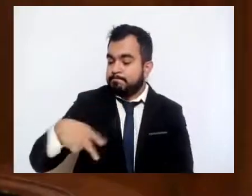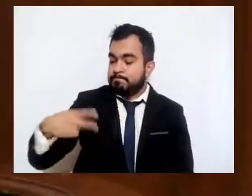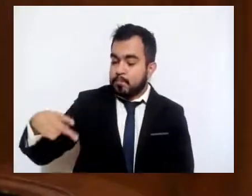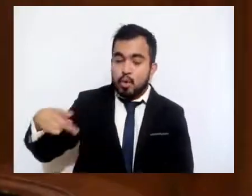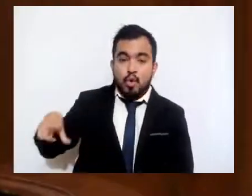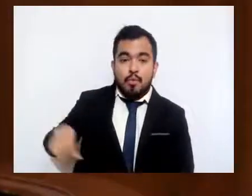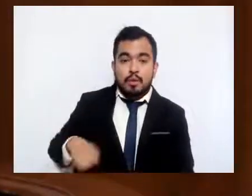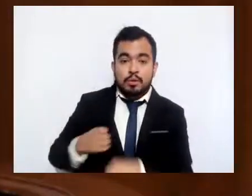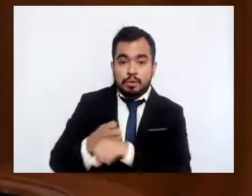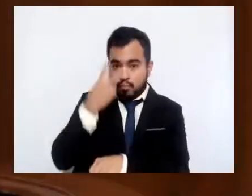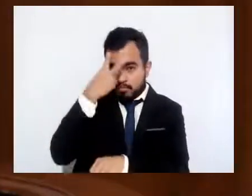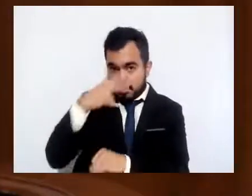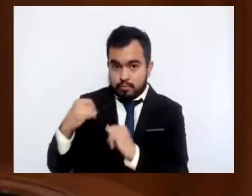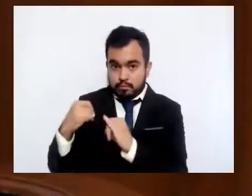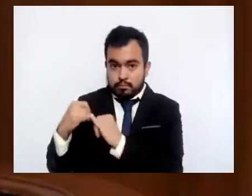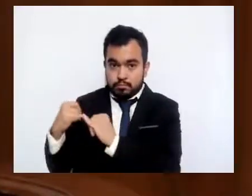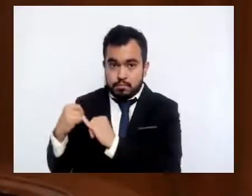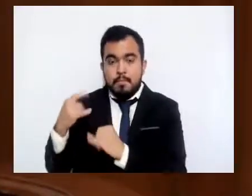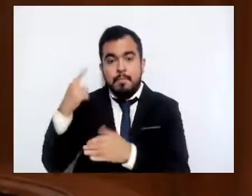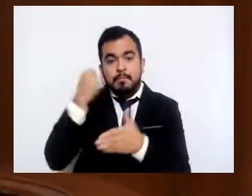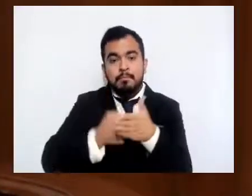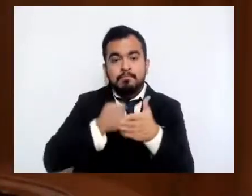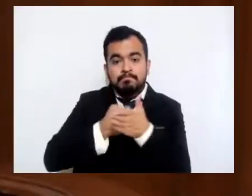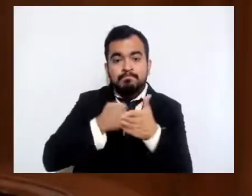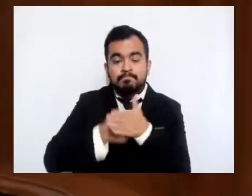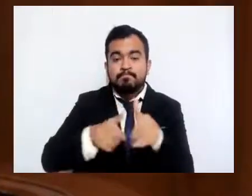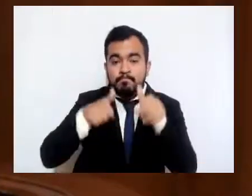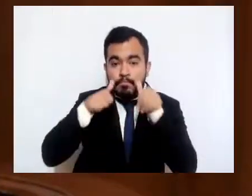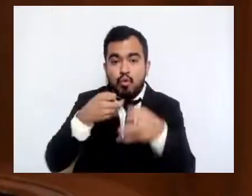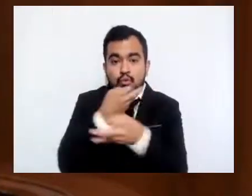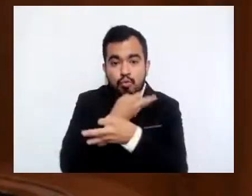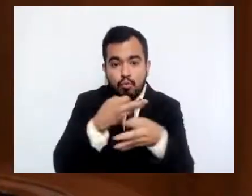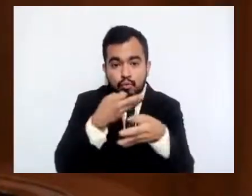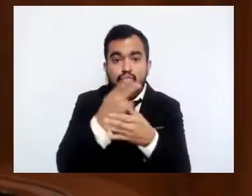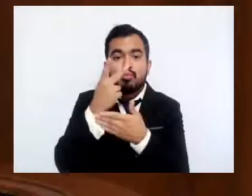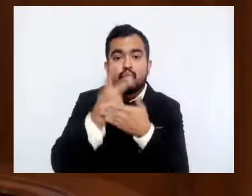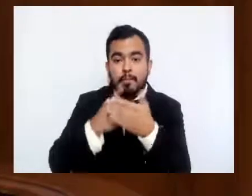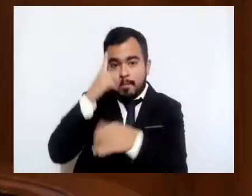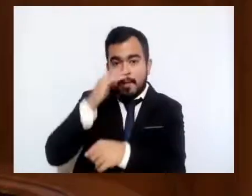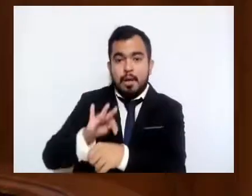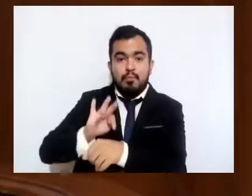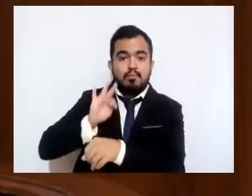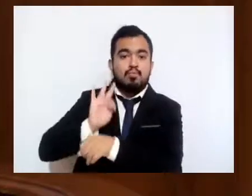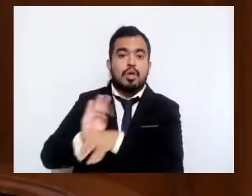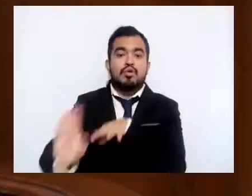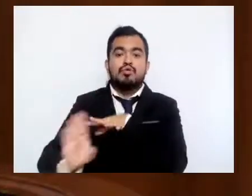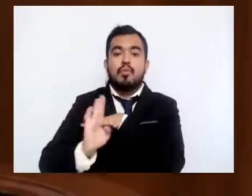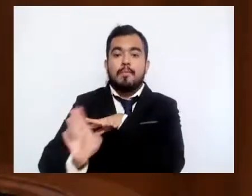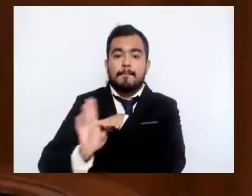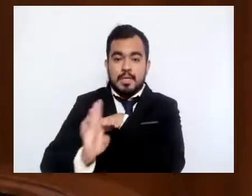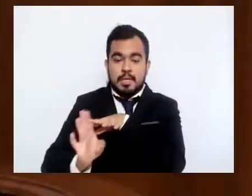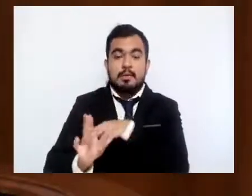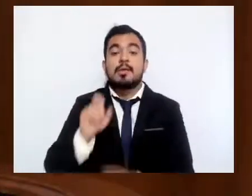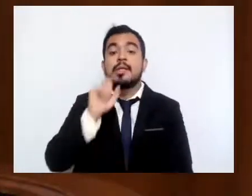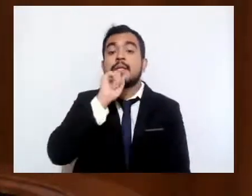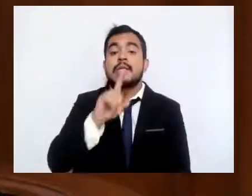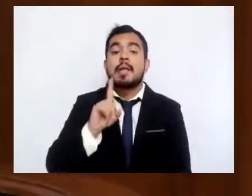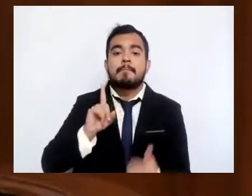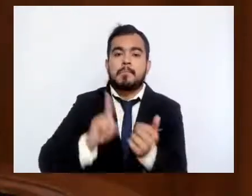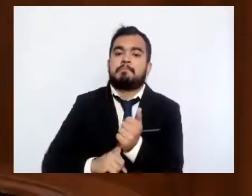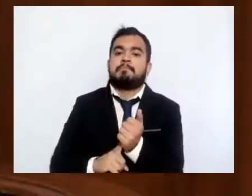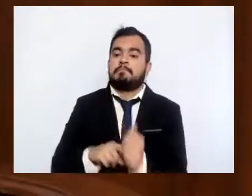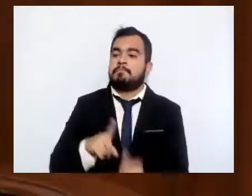políticas de promoción y programas de protección al migrante, además de la coordinación del Poder Ejecutivo del Estado y